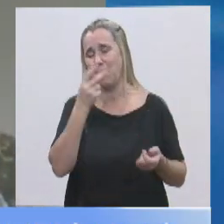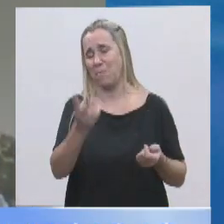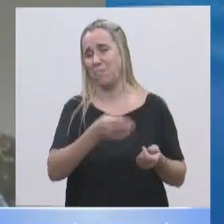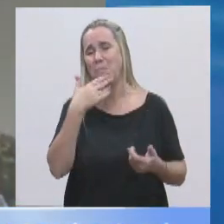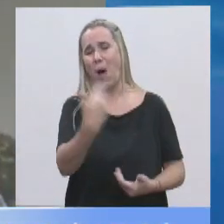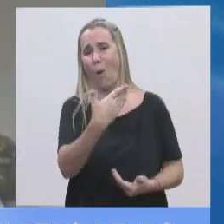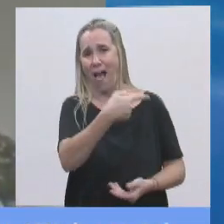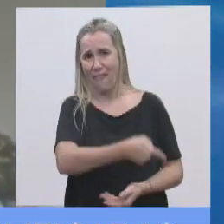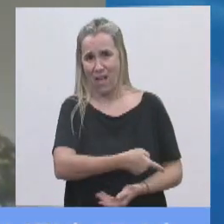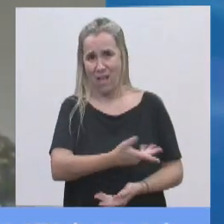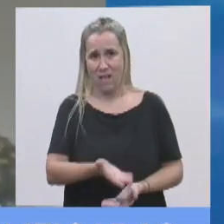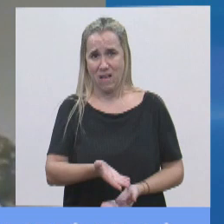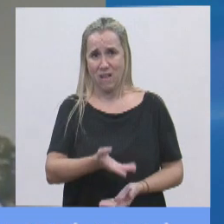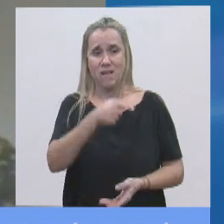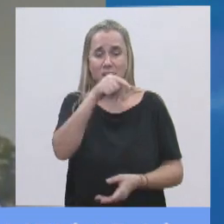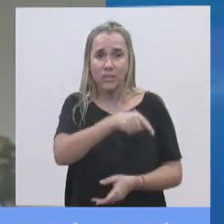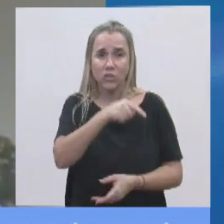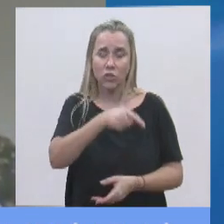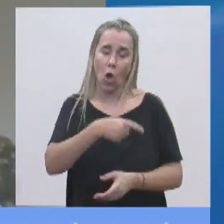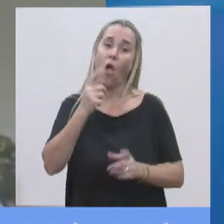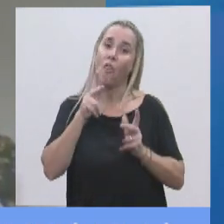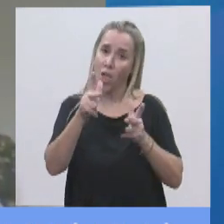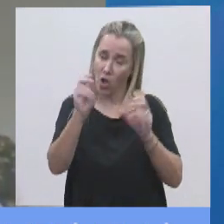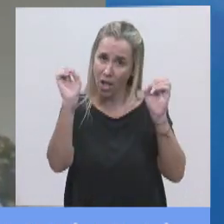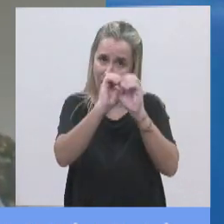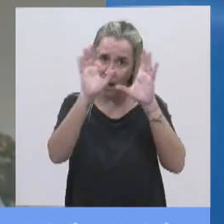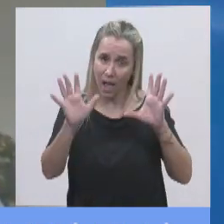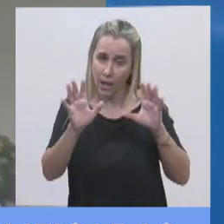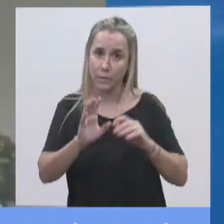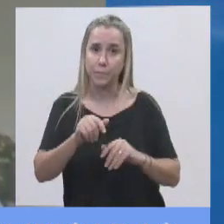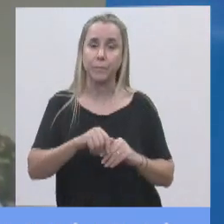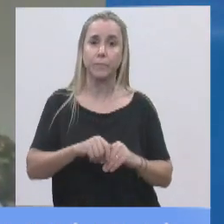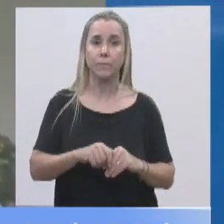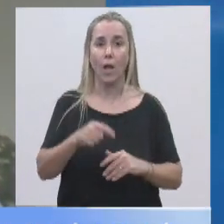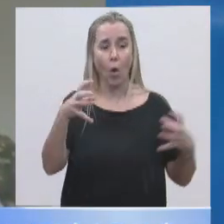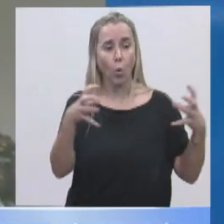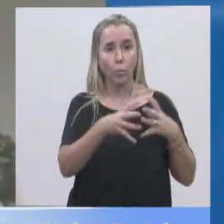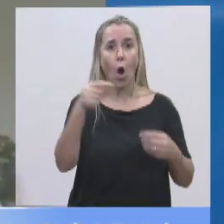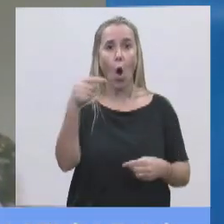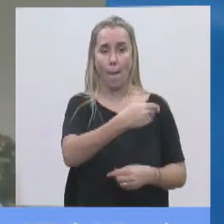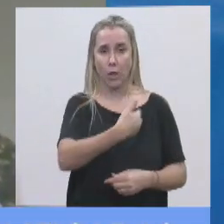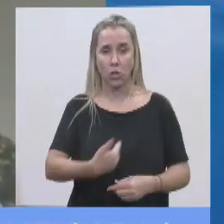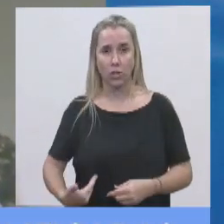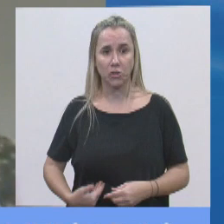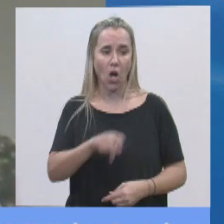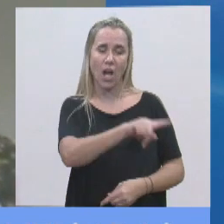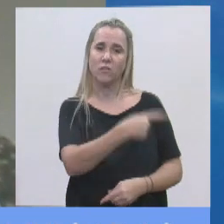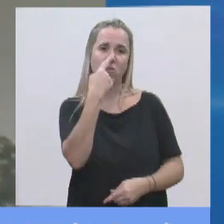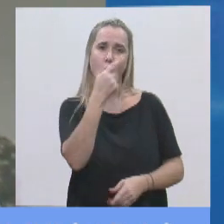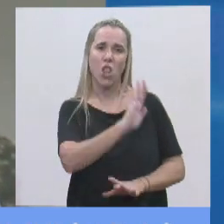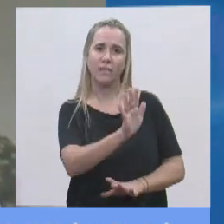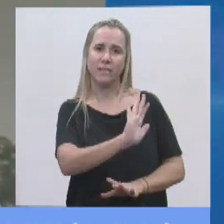barbaridades, también tenemos que dejar en claro que a la oposición no le